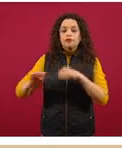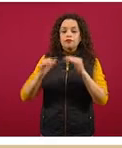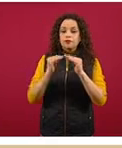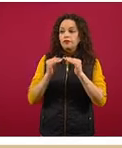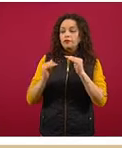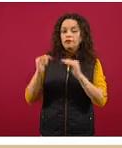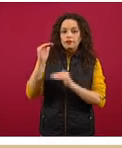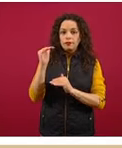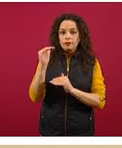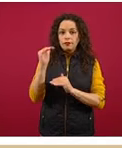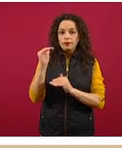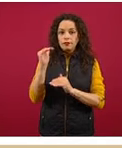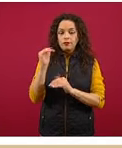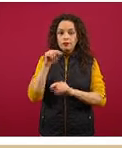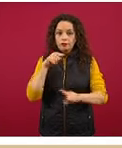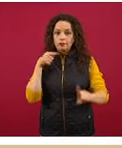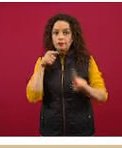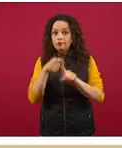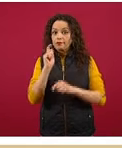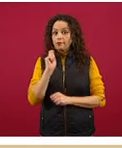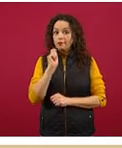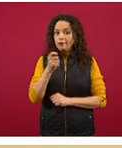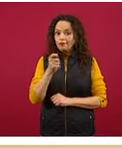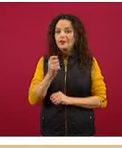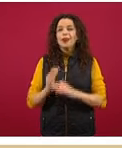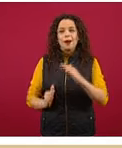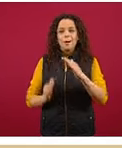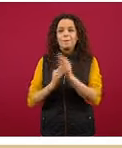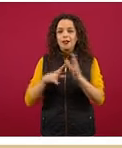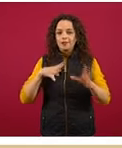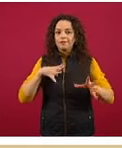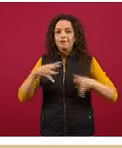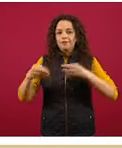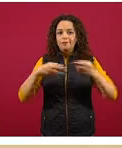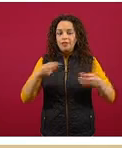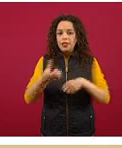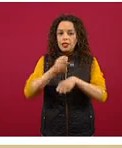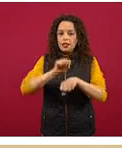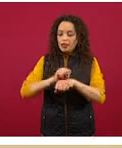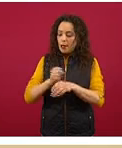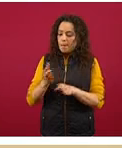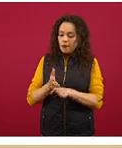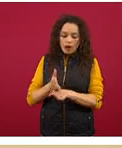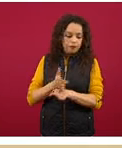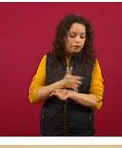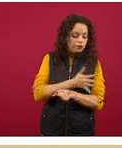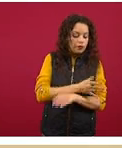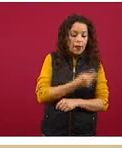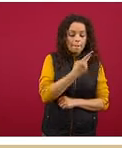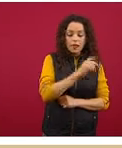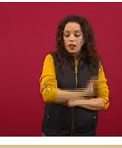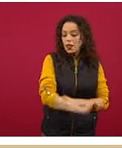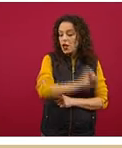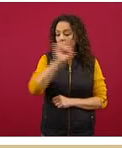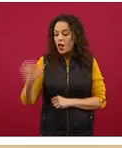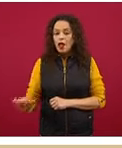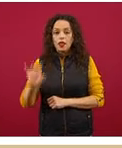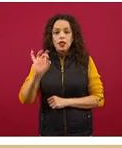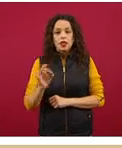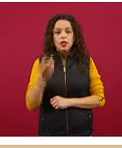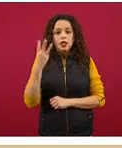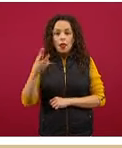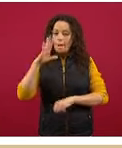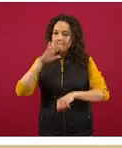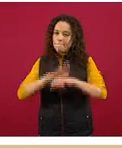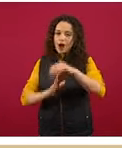conforme a el pico epidémico que tuvimos en semanas previas, de la 25 a la 33, el pico